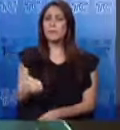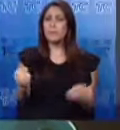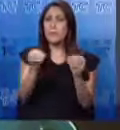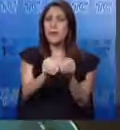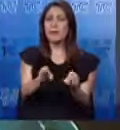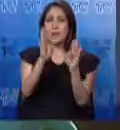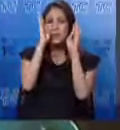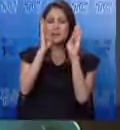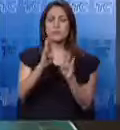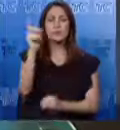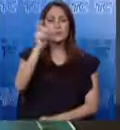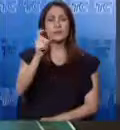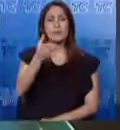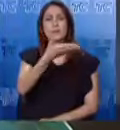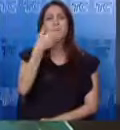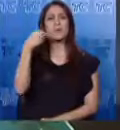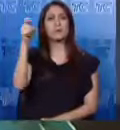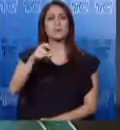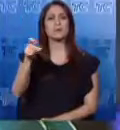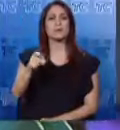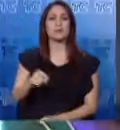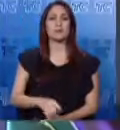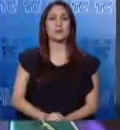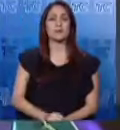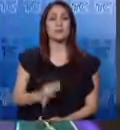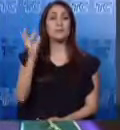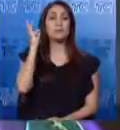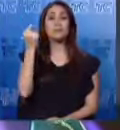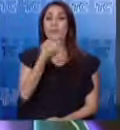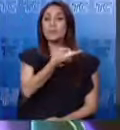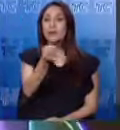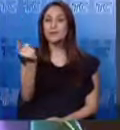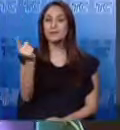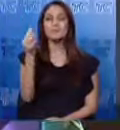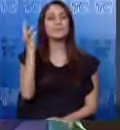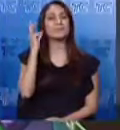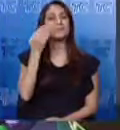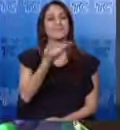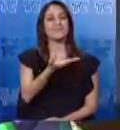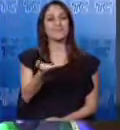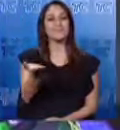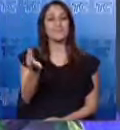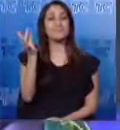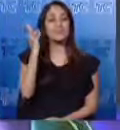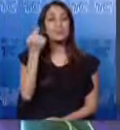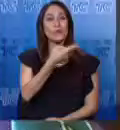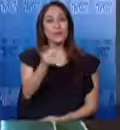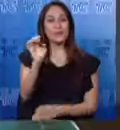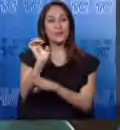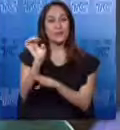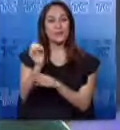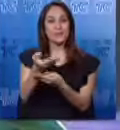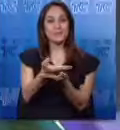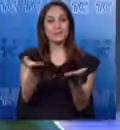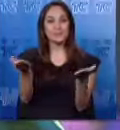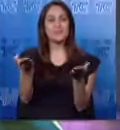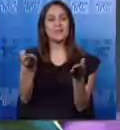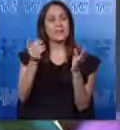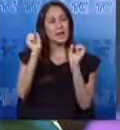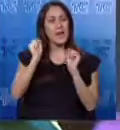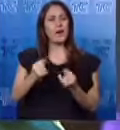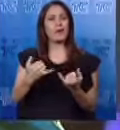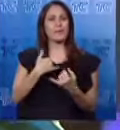más y mucho mejor. Mujeres, Mujeres del Ecuador, vamos